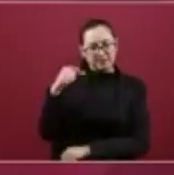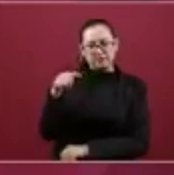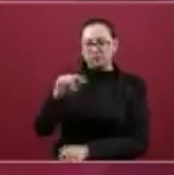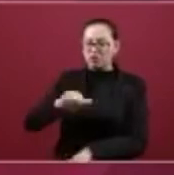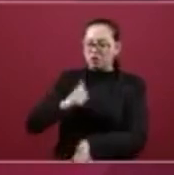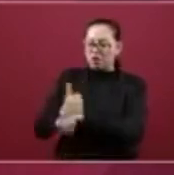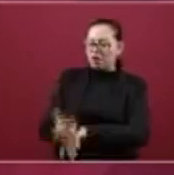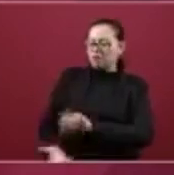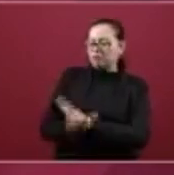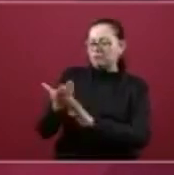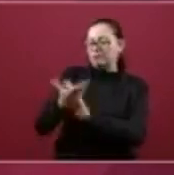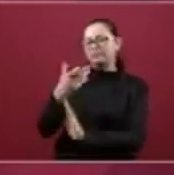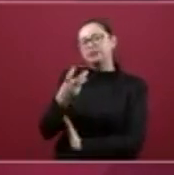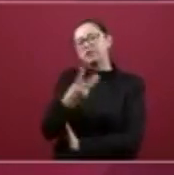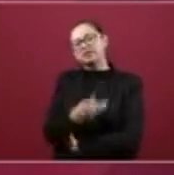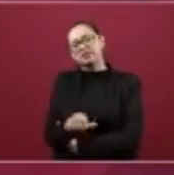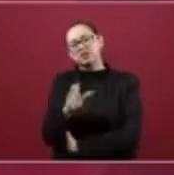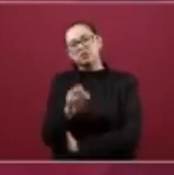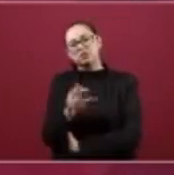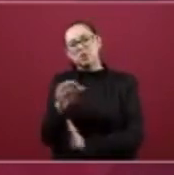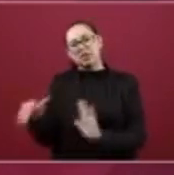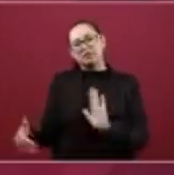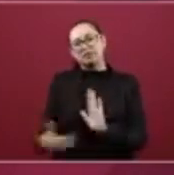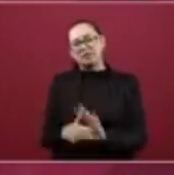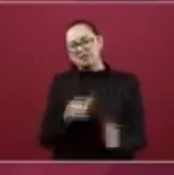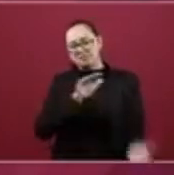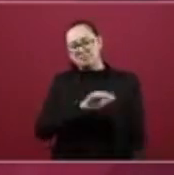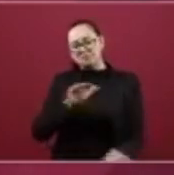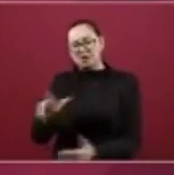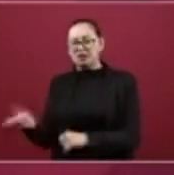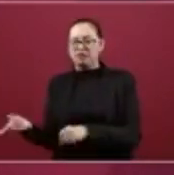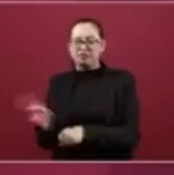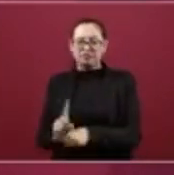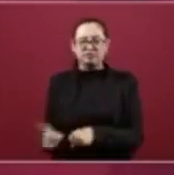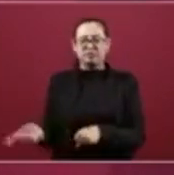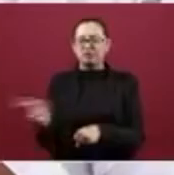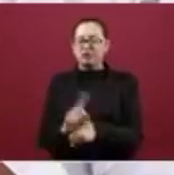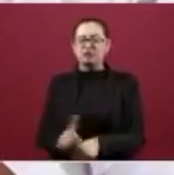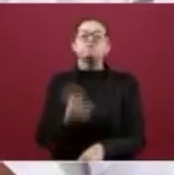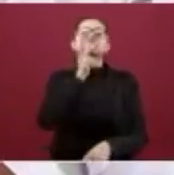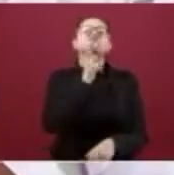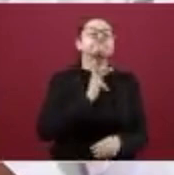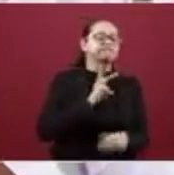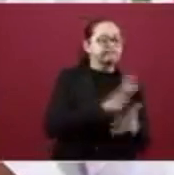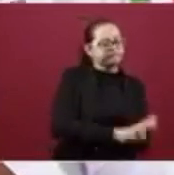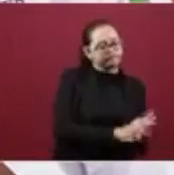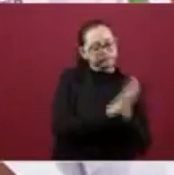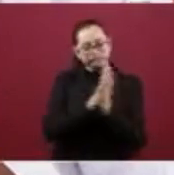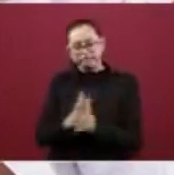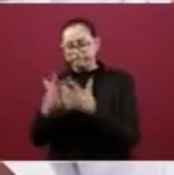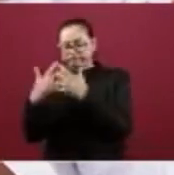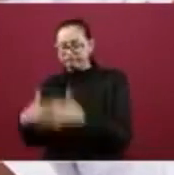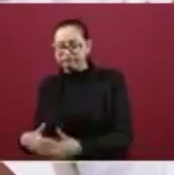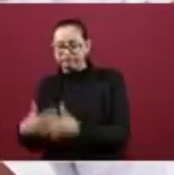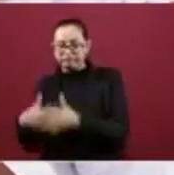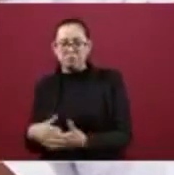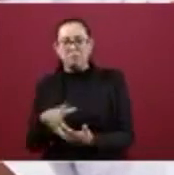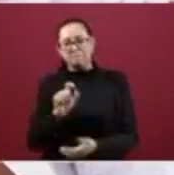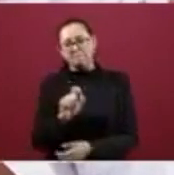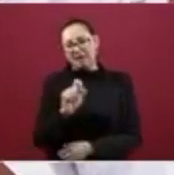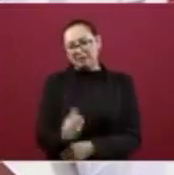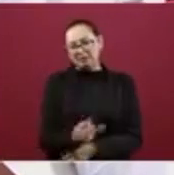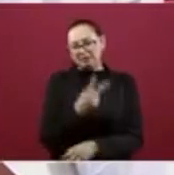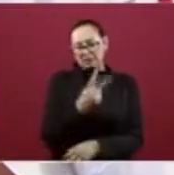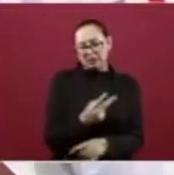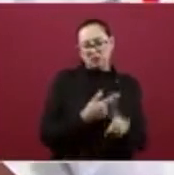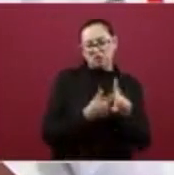capacidad de 340.000 barriles por día. El tipo de crudo a procesar va a ser de 22 grados